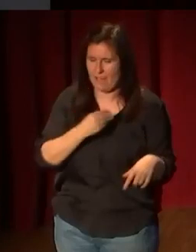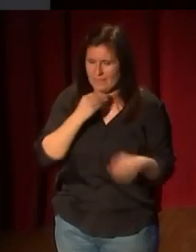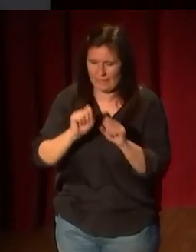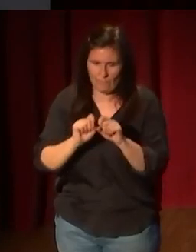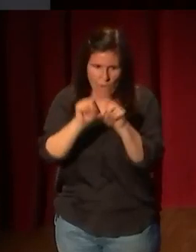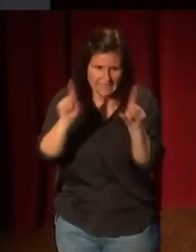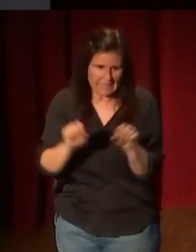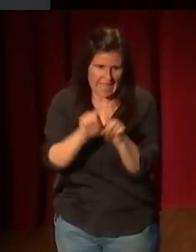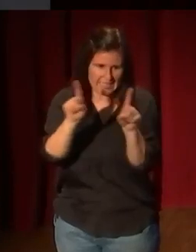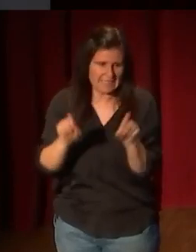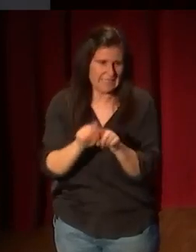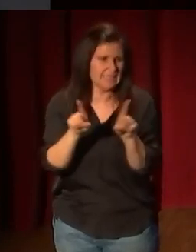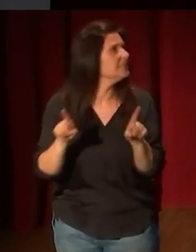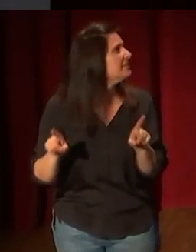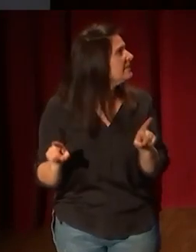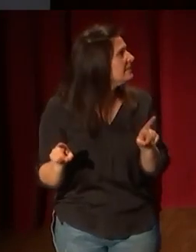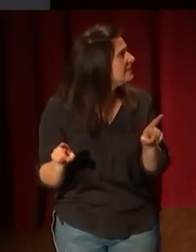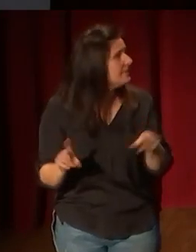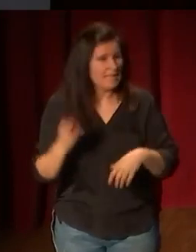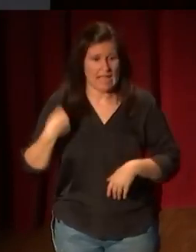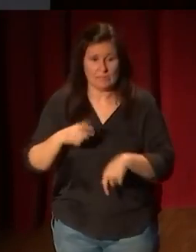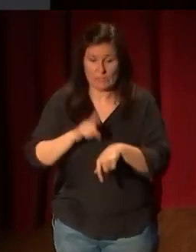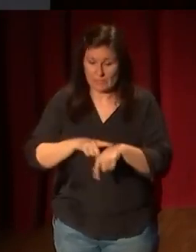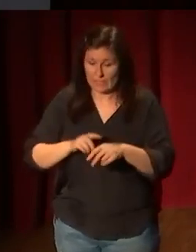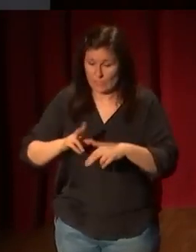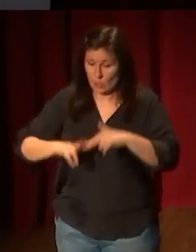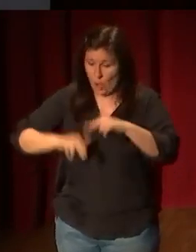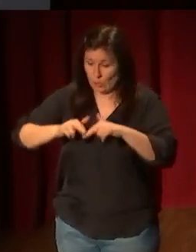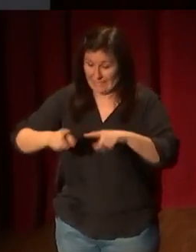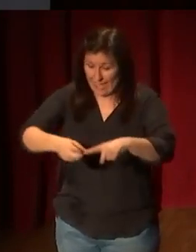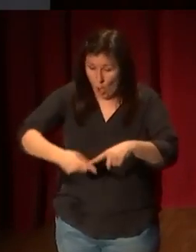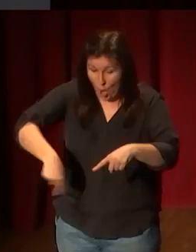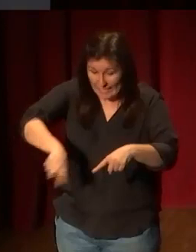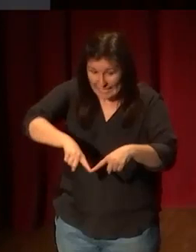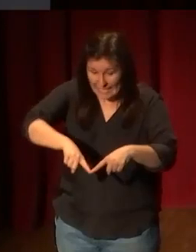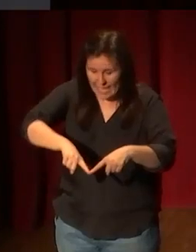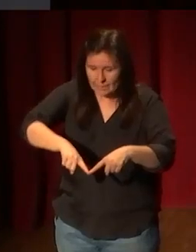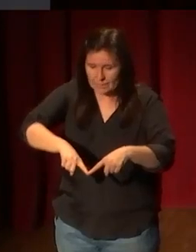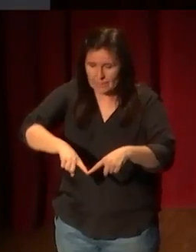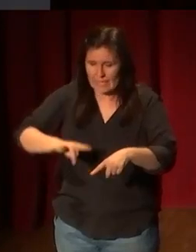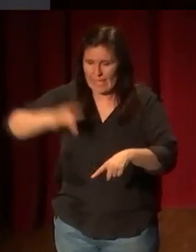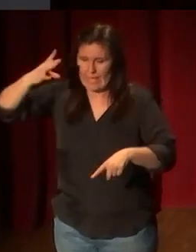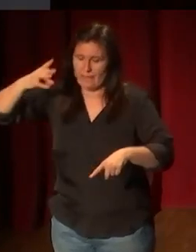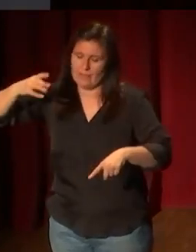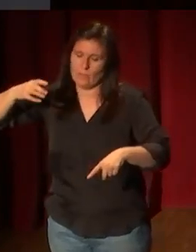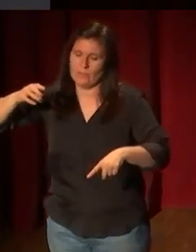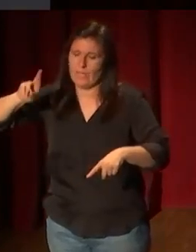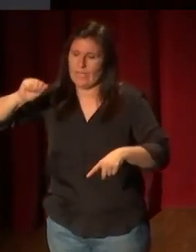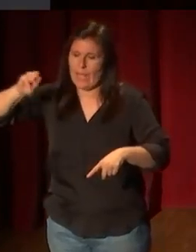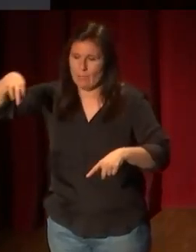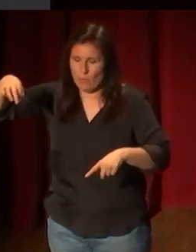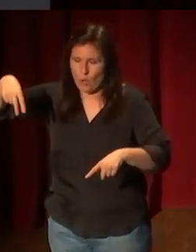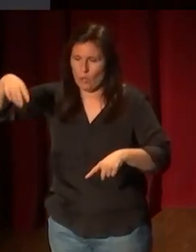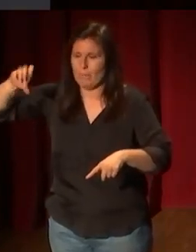fuentes al mismo tiempo que se construye esa glorieta e iniciativa de don ramón mesoneros romanos que todos